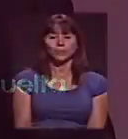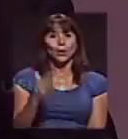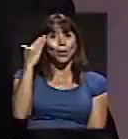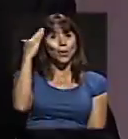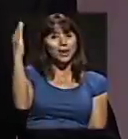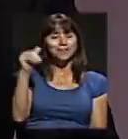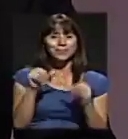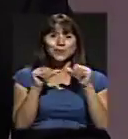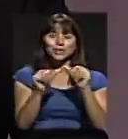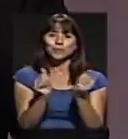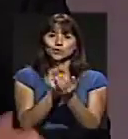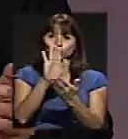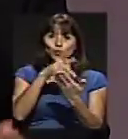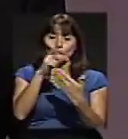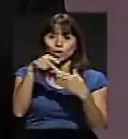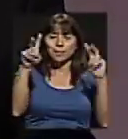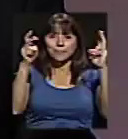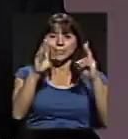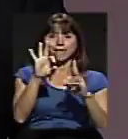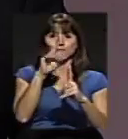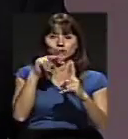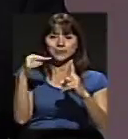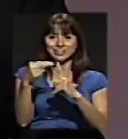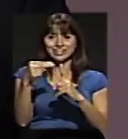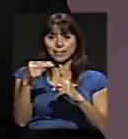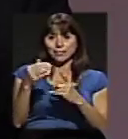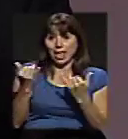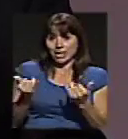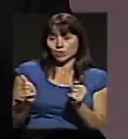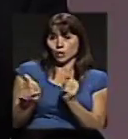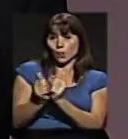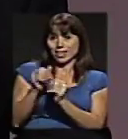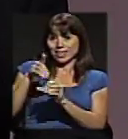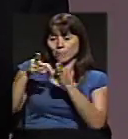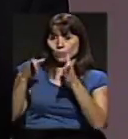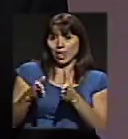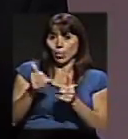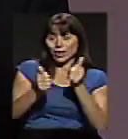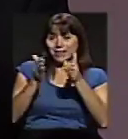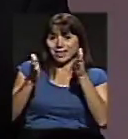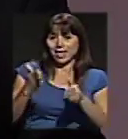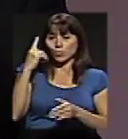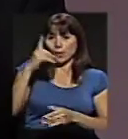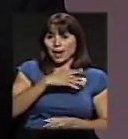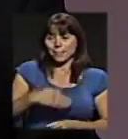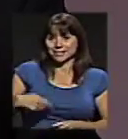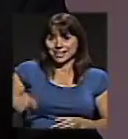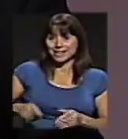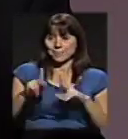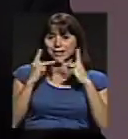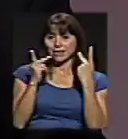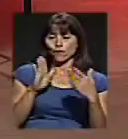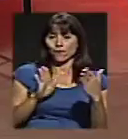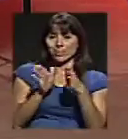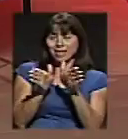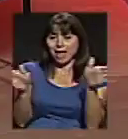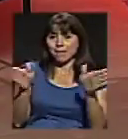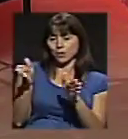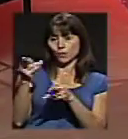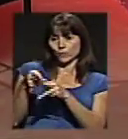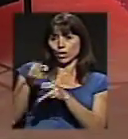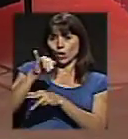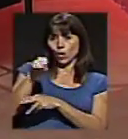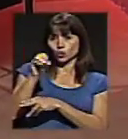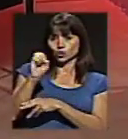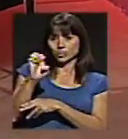Hola, continuamos con su programa Puntos de Vista. En esta ocasión nos acompaña el diputado y candidato presidencial del Frente Amplio, José María Villalta. Don